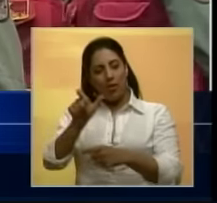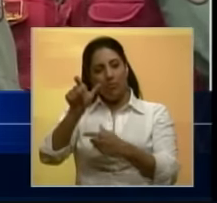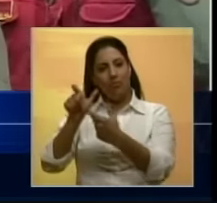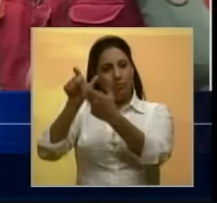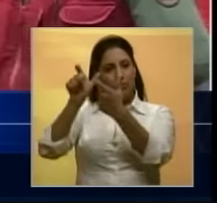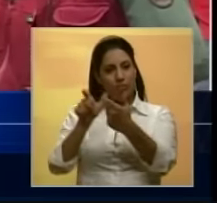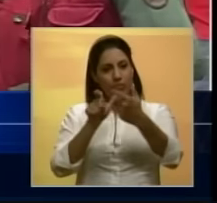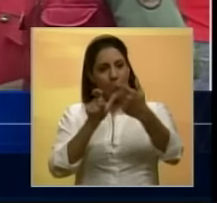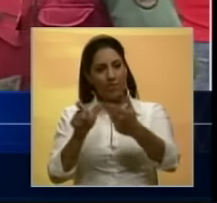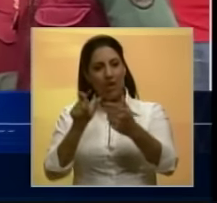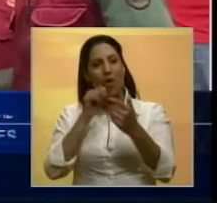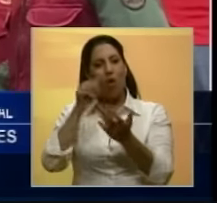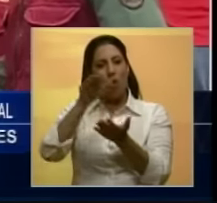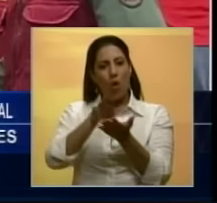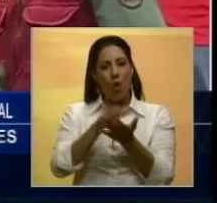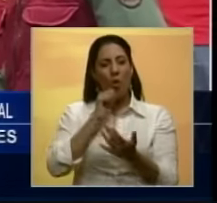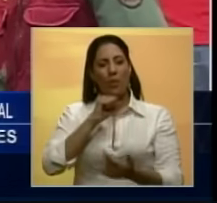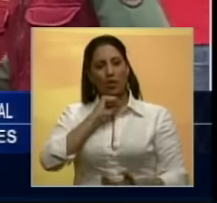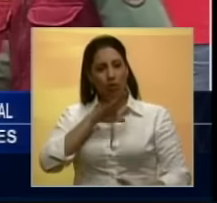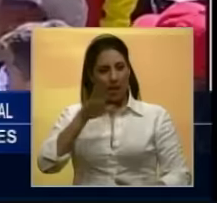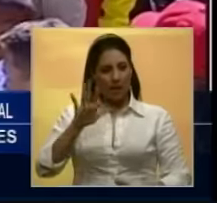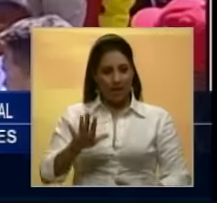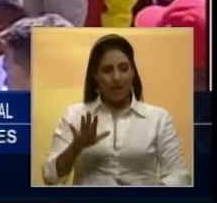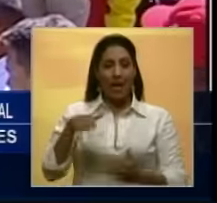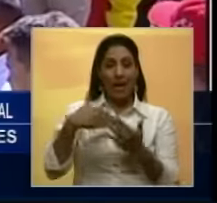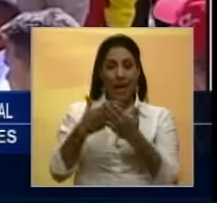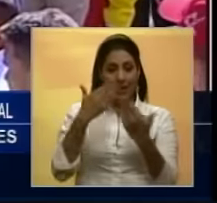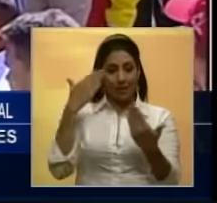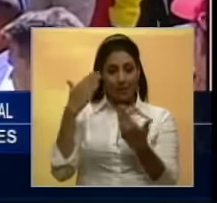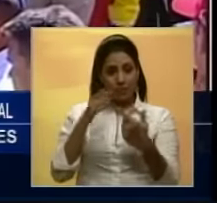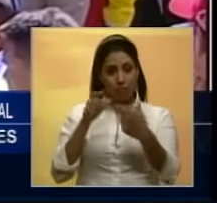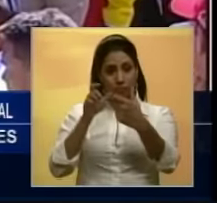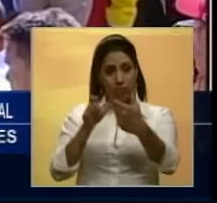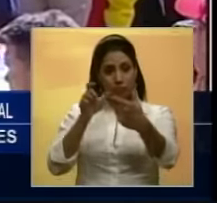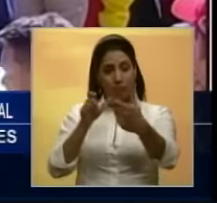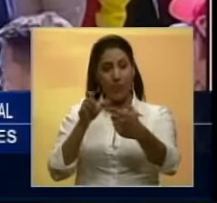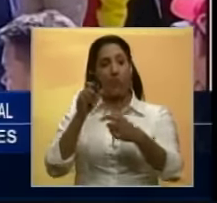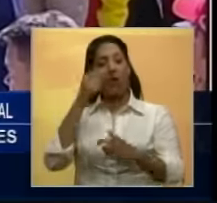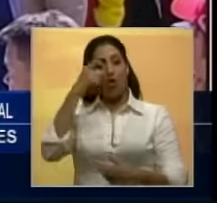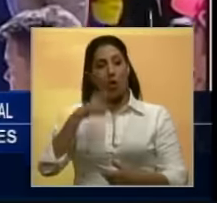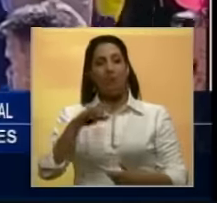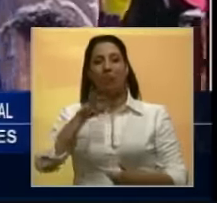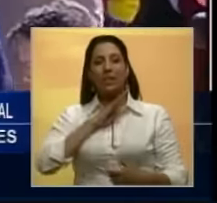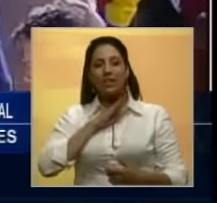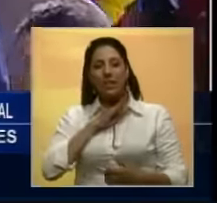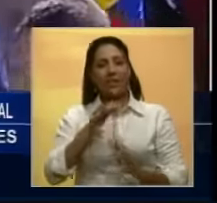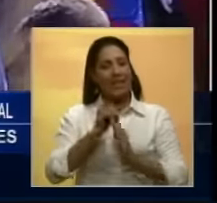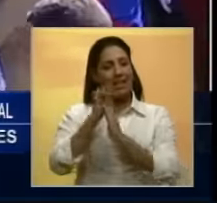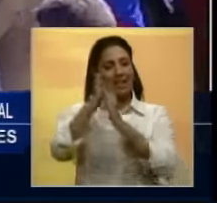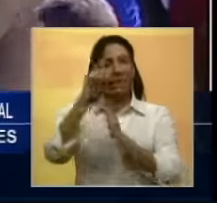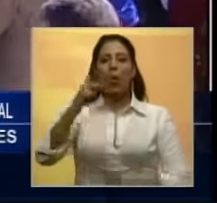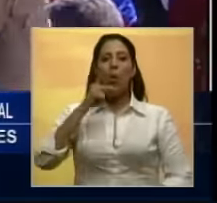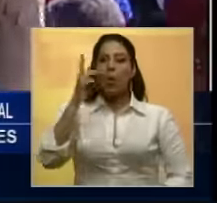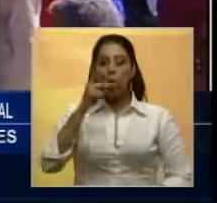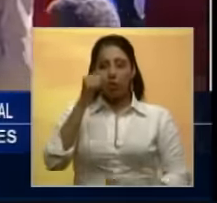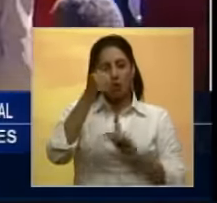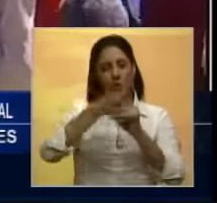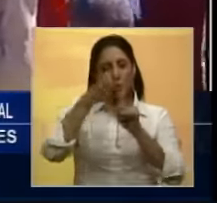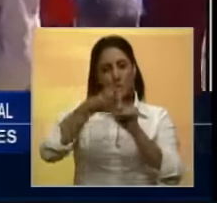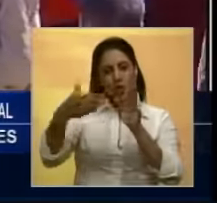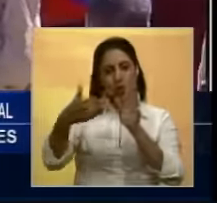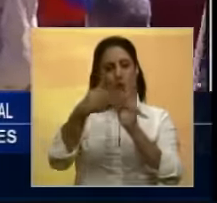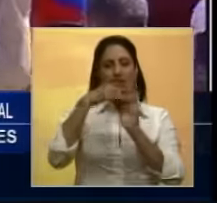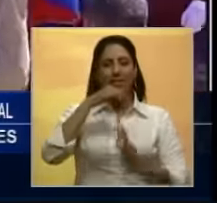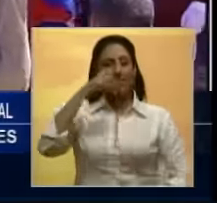del traslado de los restos de Fabricio Ojeda hasta el Panteón Nacional. Fabricio Ojeda fue un líder político que luchó contra